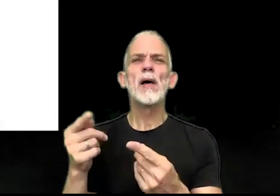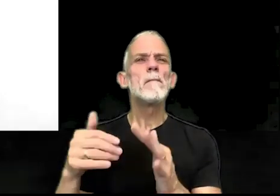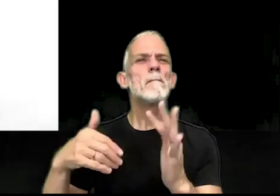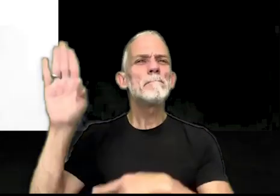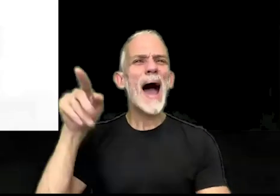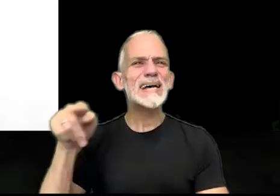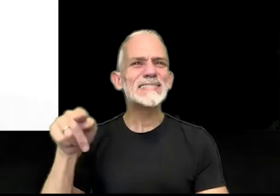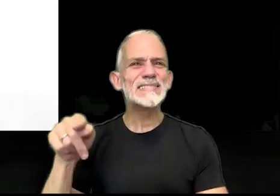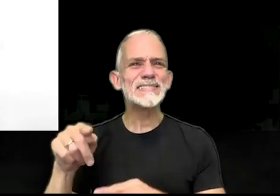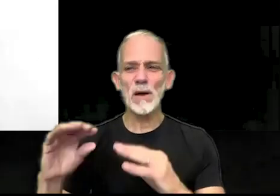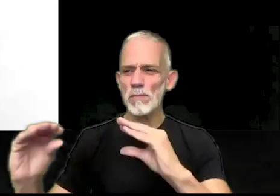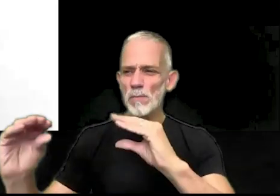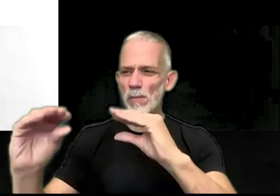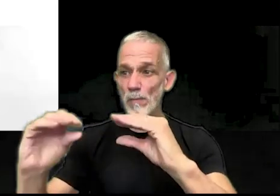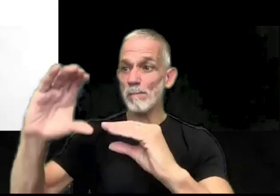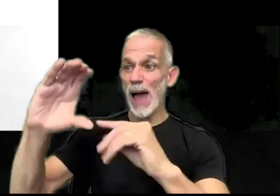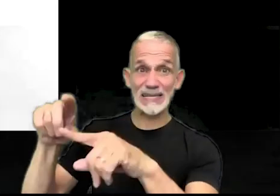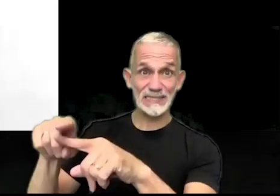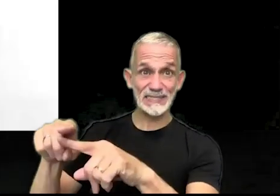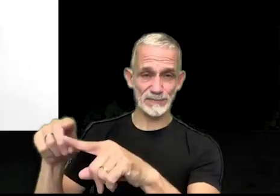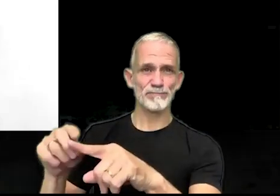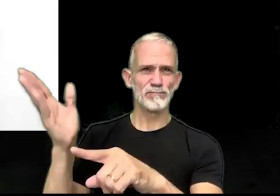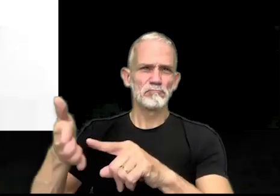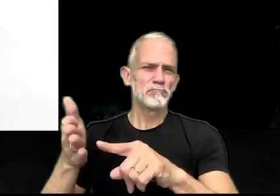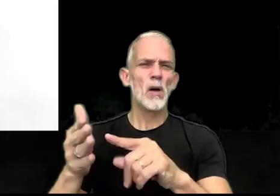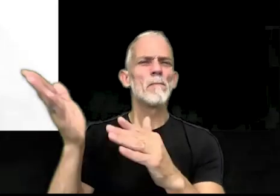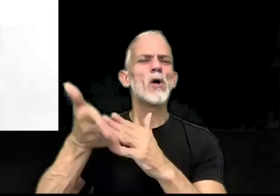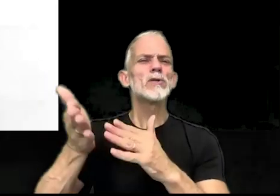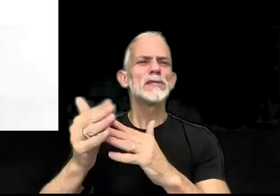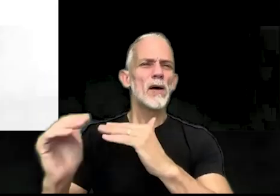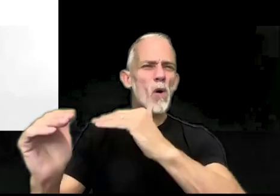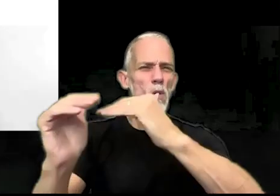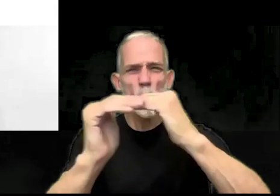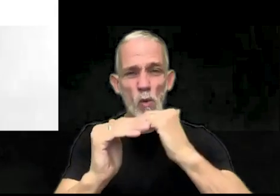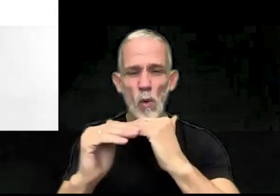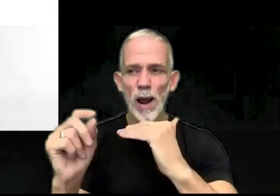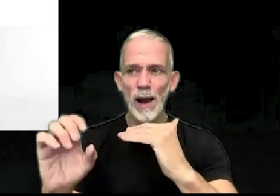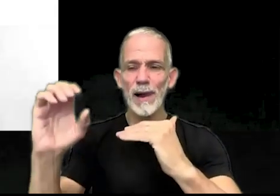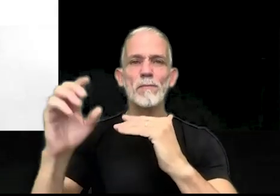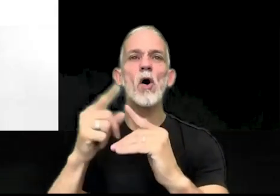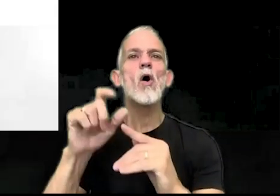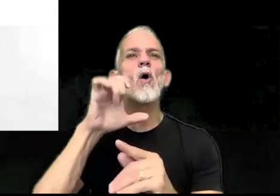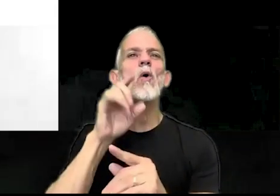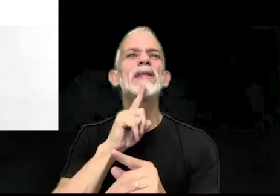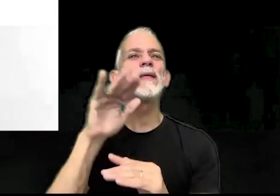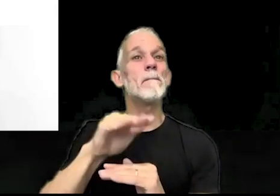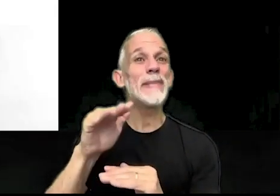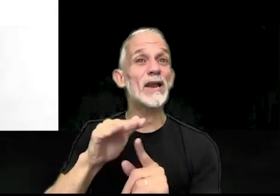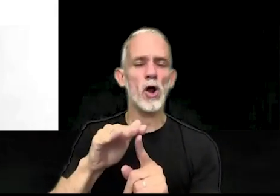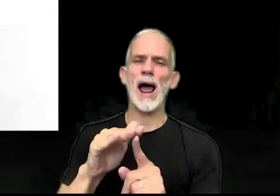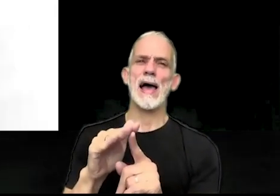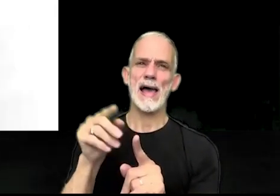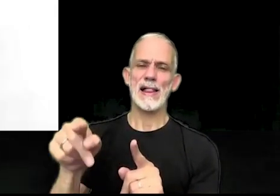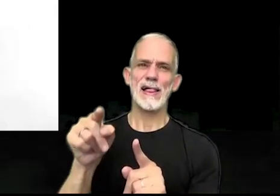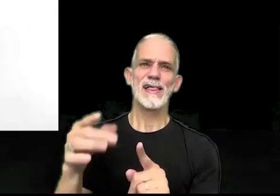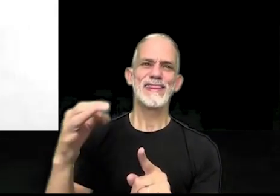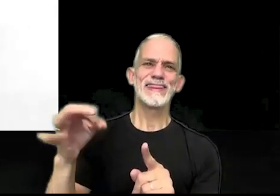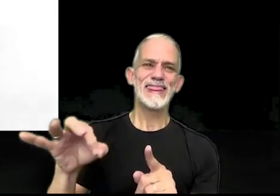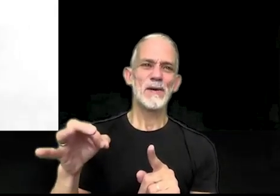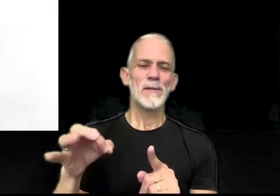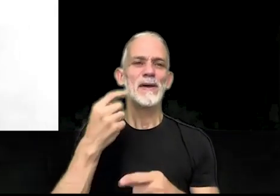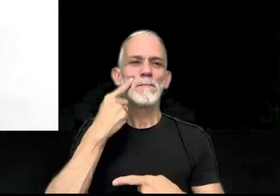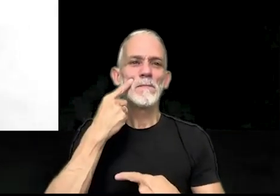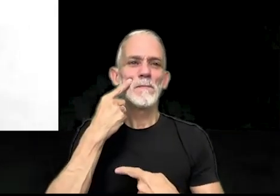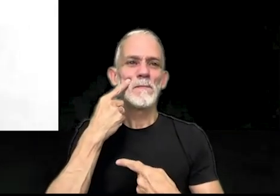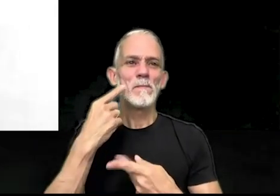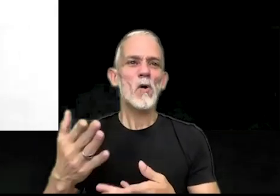participación mayoritaria, o aquel, si todos tienen igual participación, tenga el quid menor, es que el cual